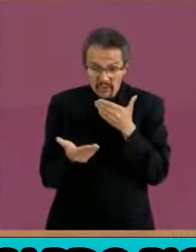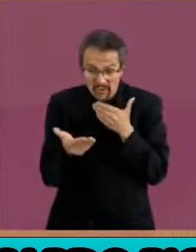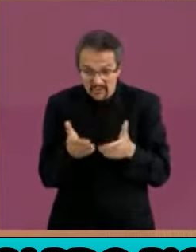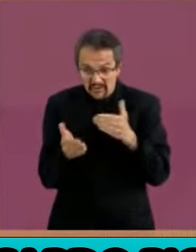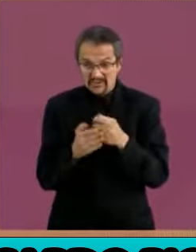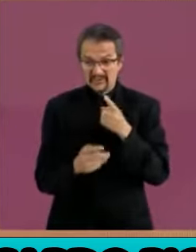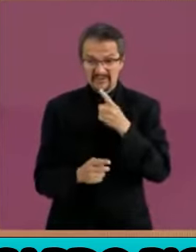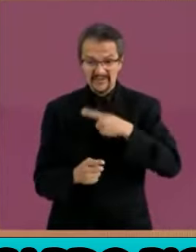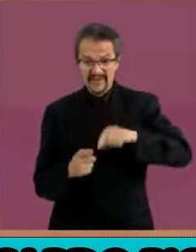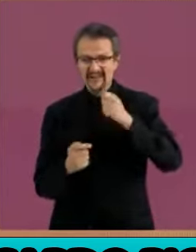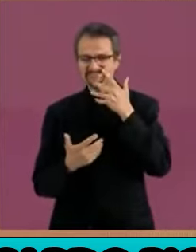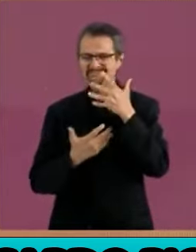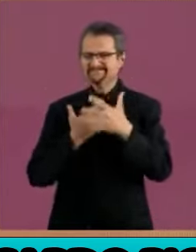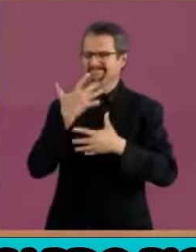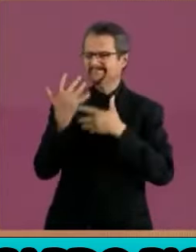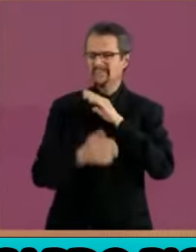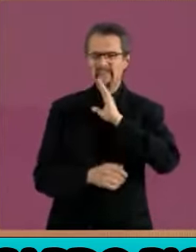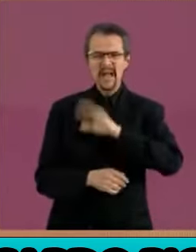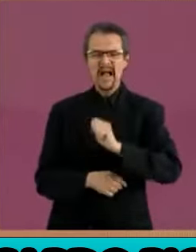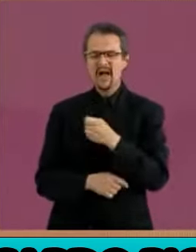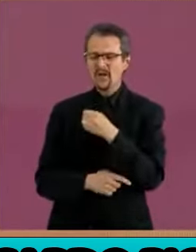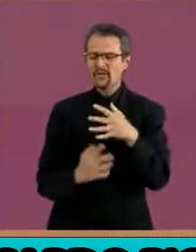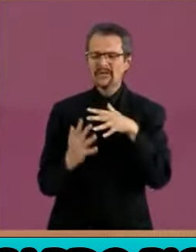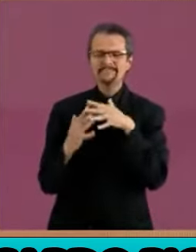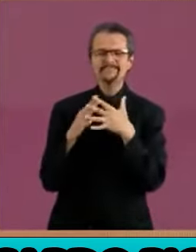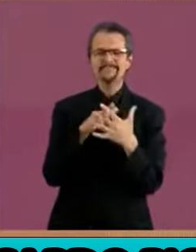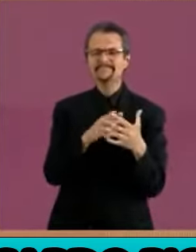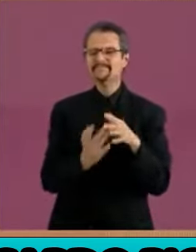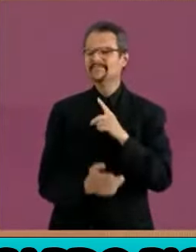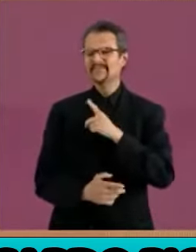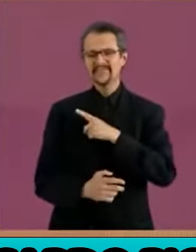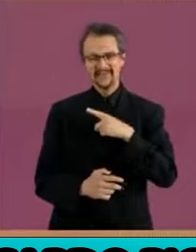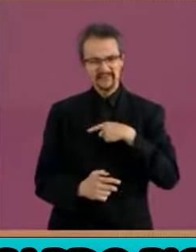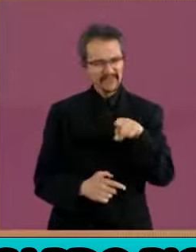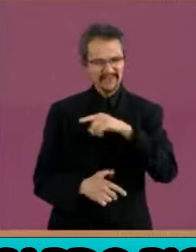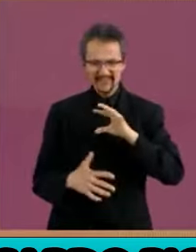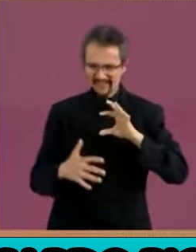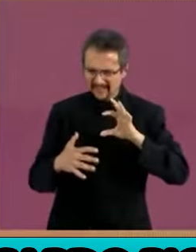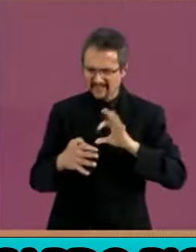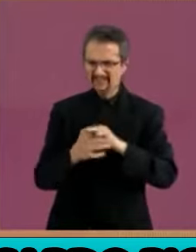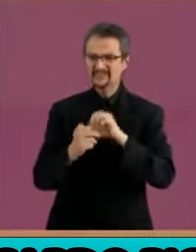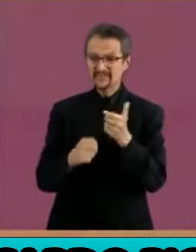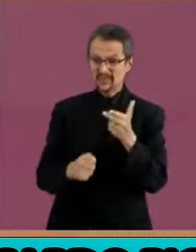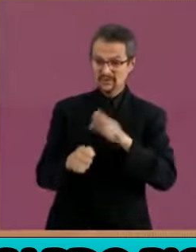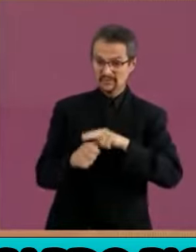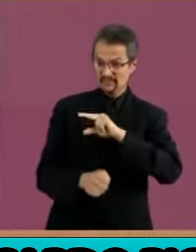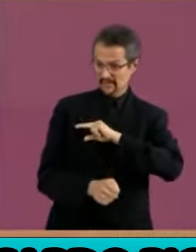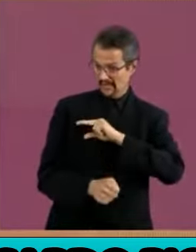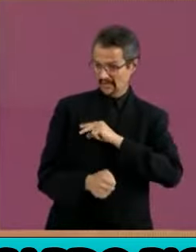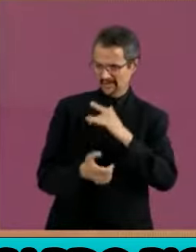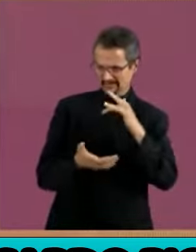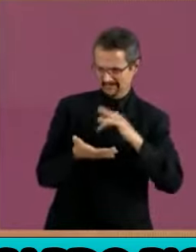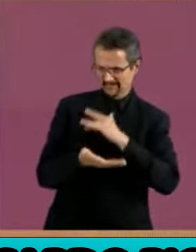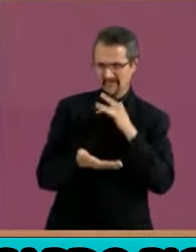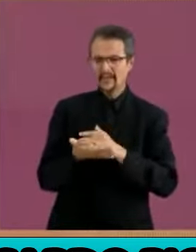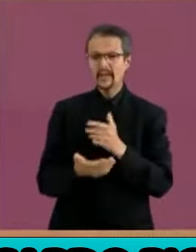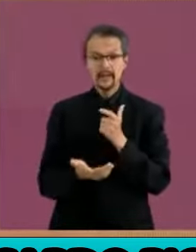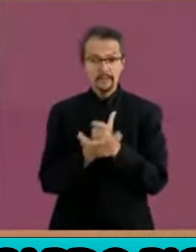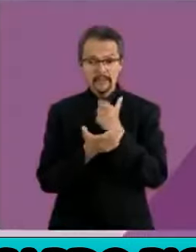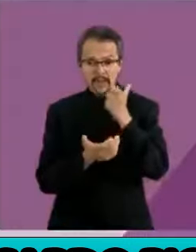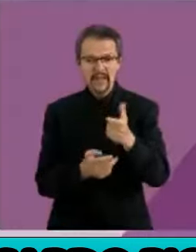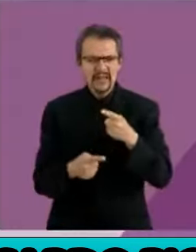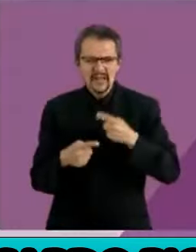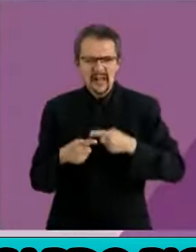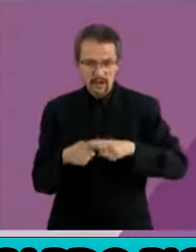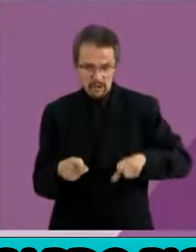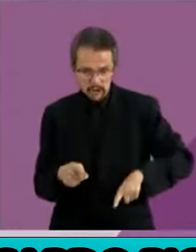vamos a tener que echar mano del sector privado en lo que recuperamos pagado, el sistema público. Pagado con el erario.